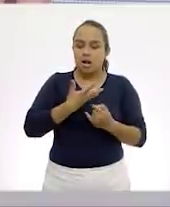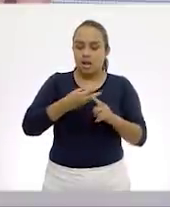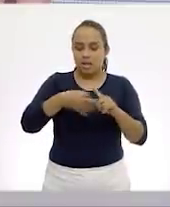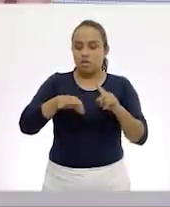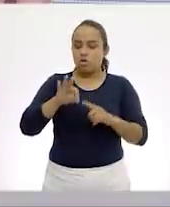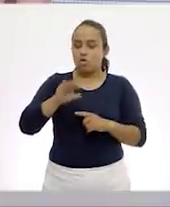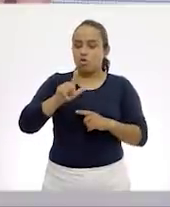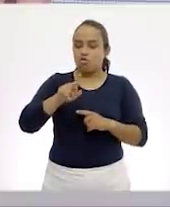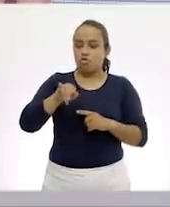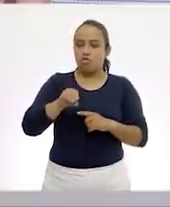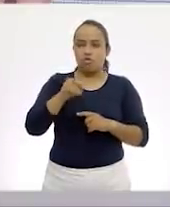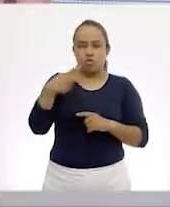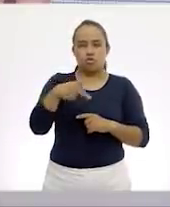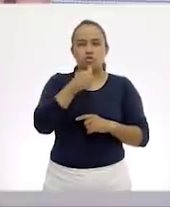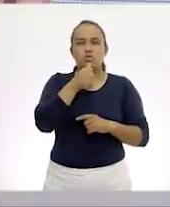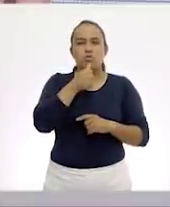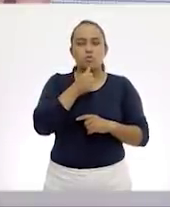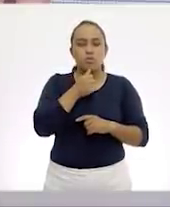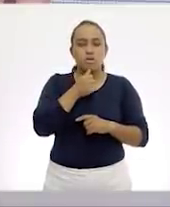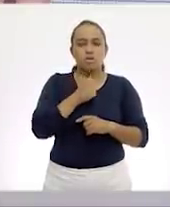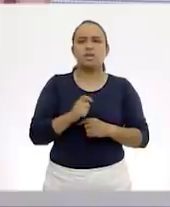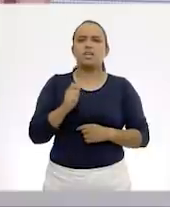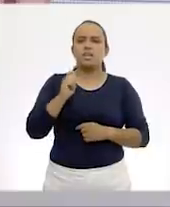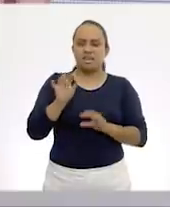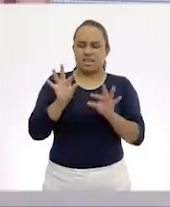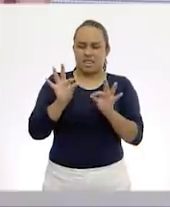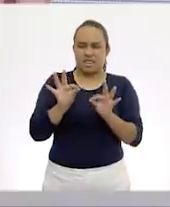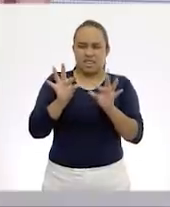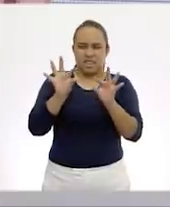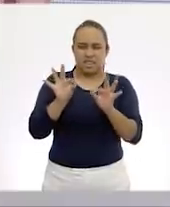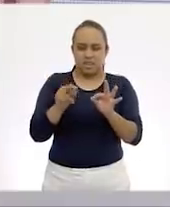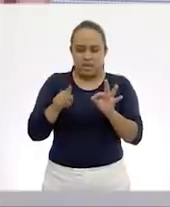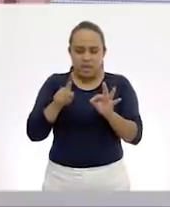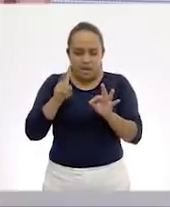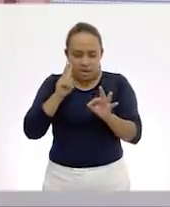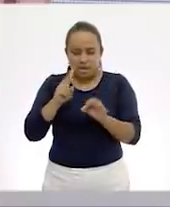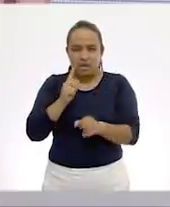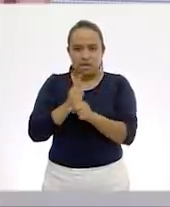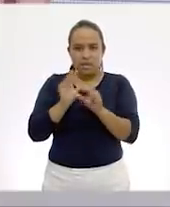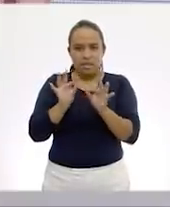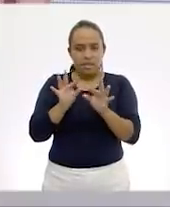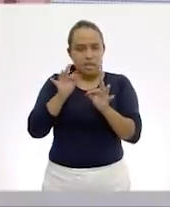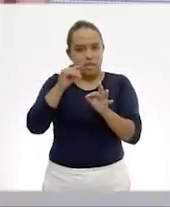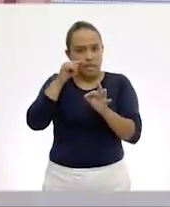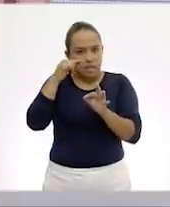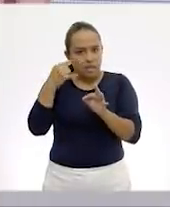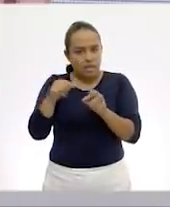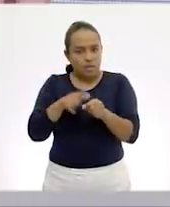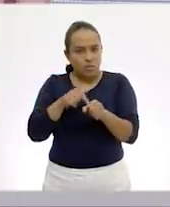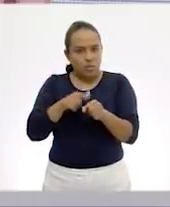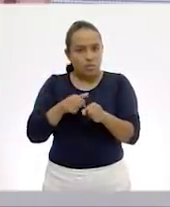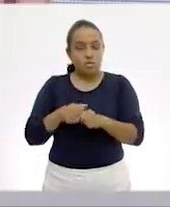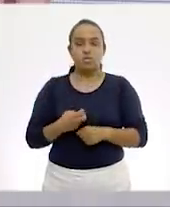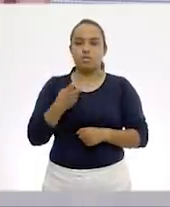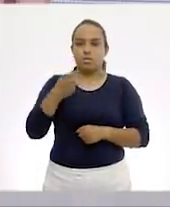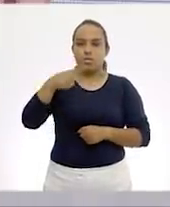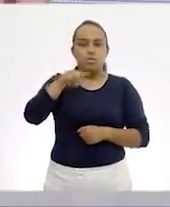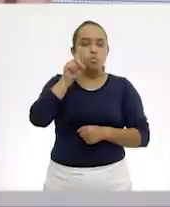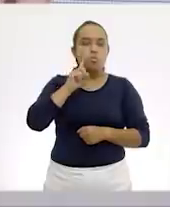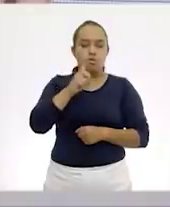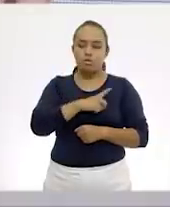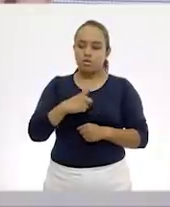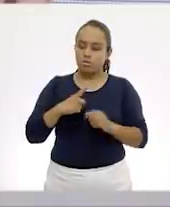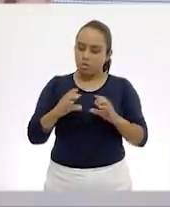llamado flujo vaginal, que es una sustancia viscosa y transparente. Es por eso que las mujeres deben tener un